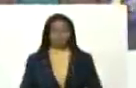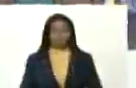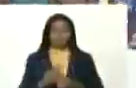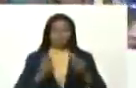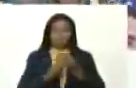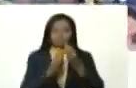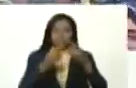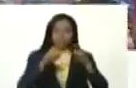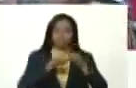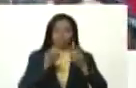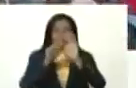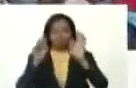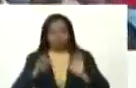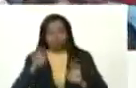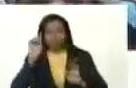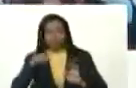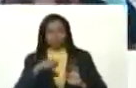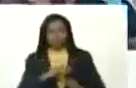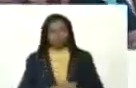Acompañar